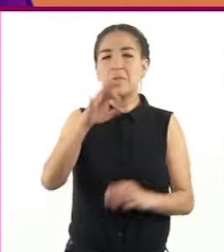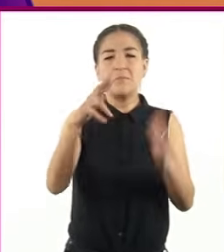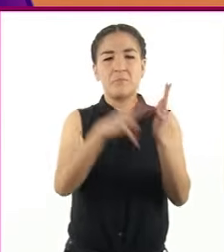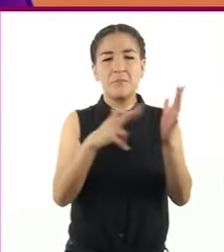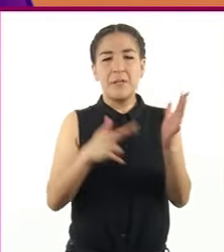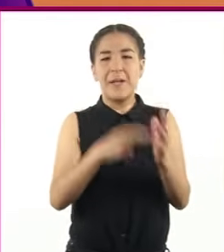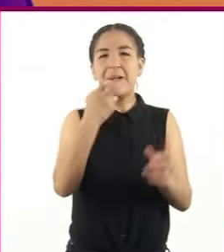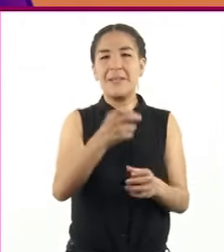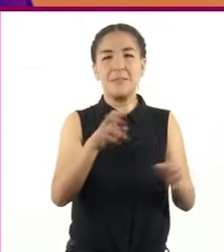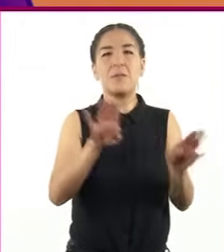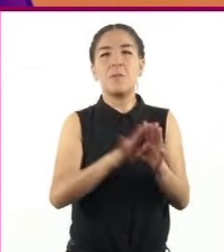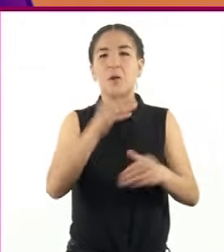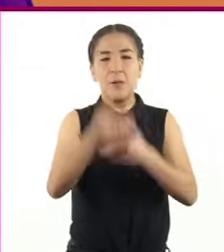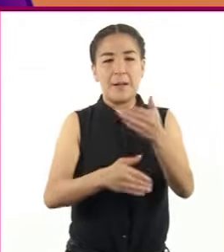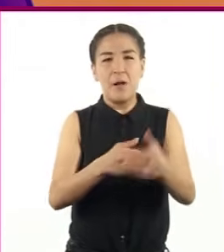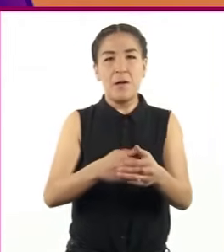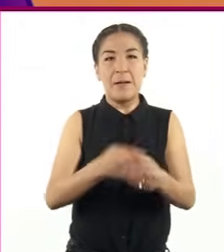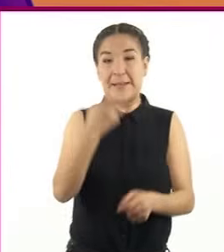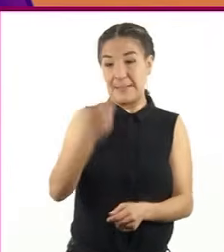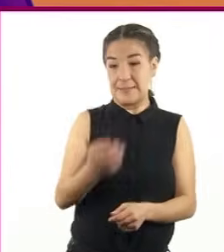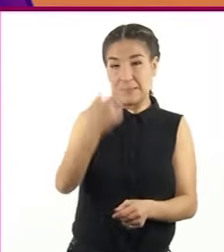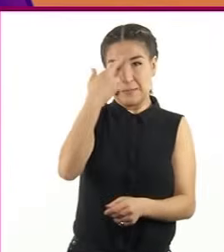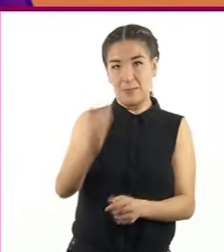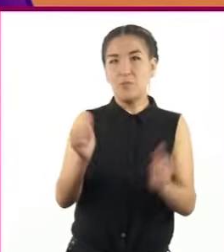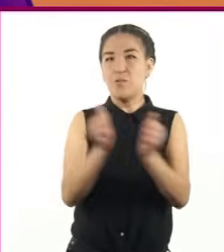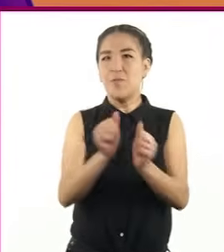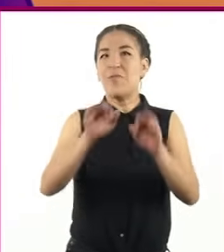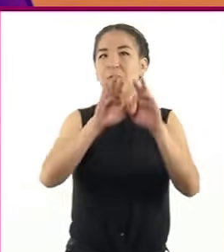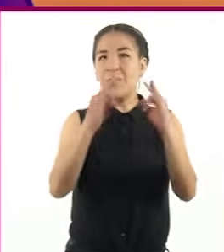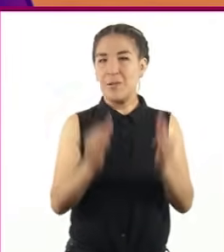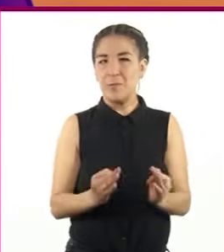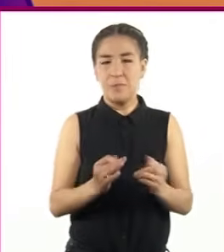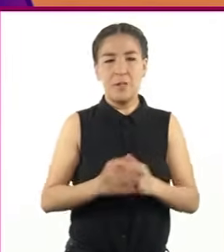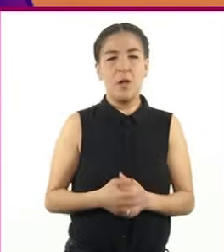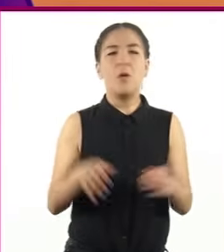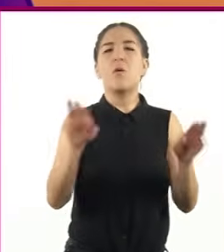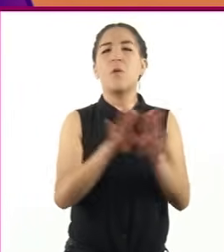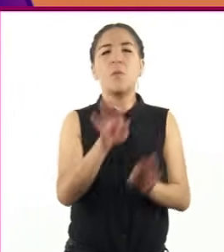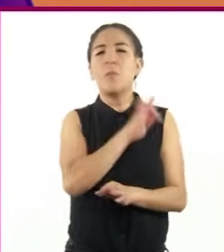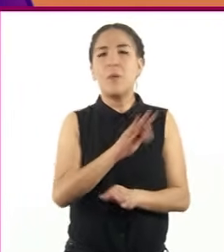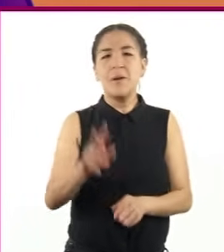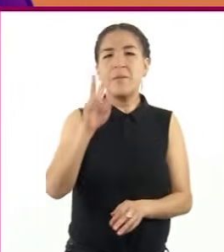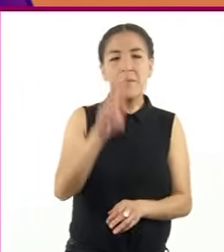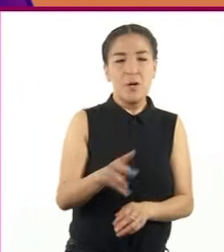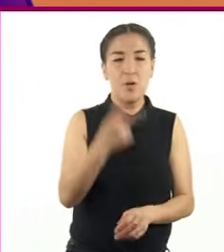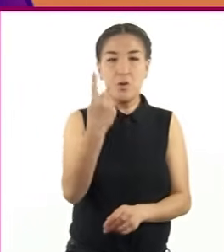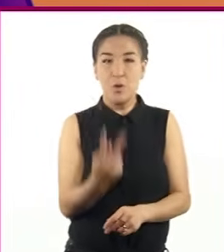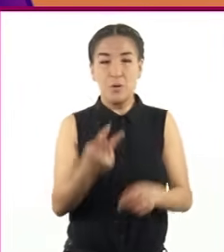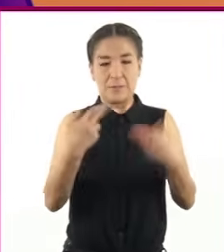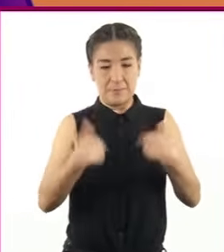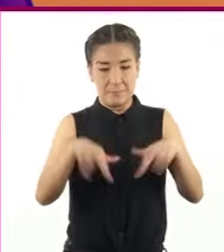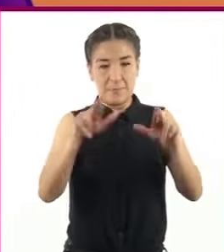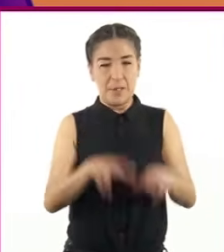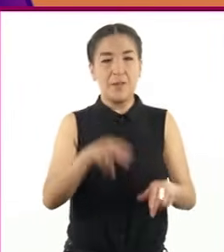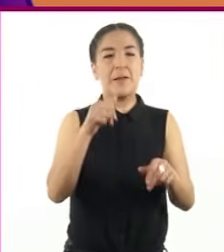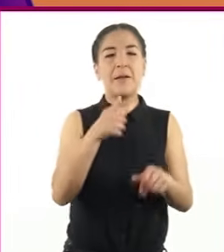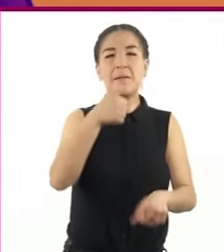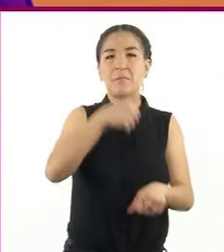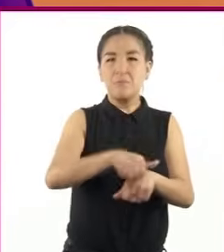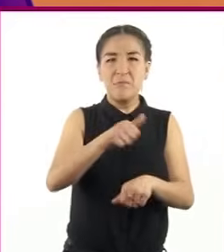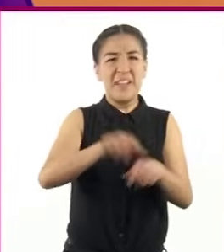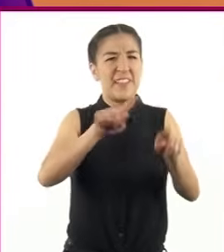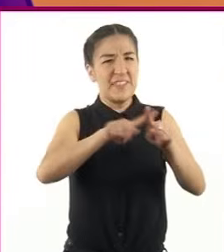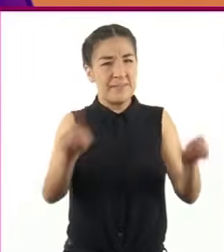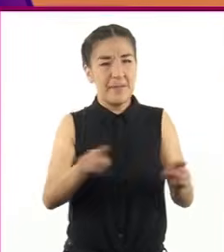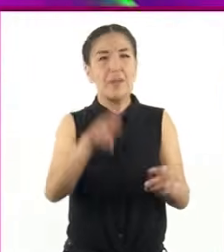sucesión aritmética a partir de figuras? ¿Cómo se puede verificar que dos expresiones algebraicas diferentes son